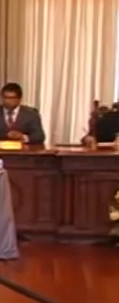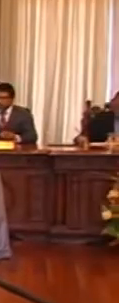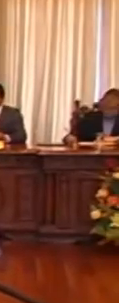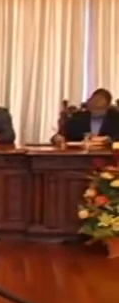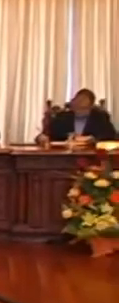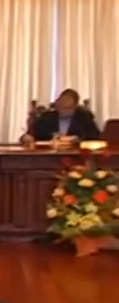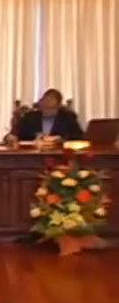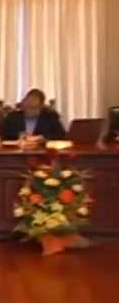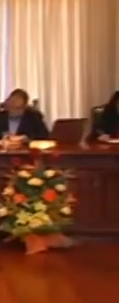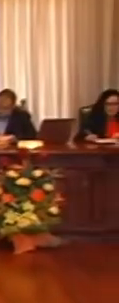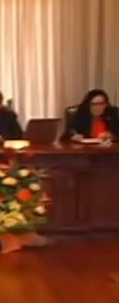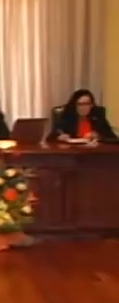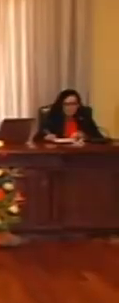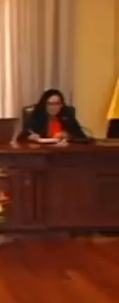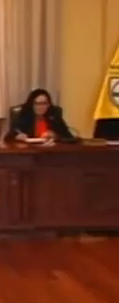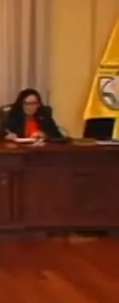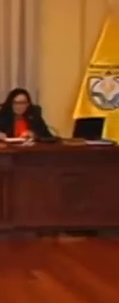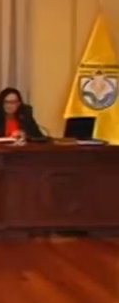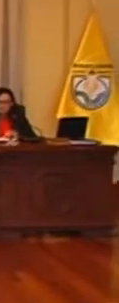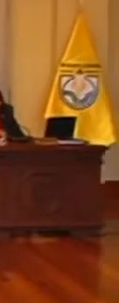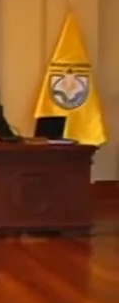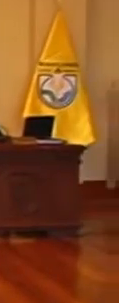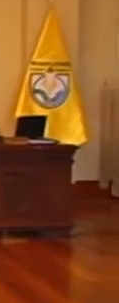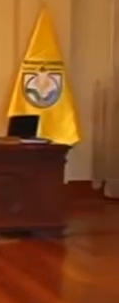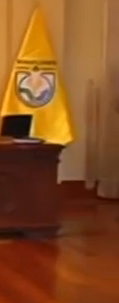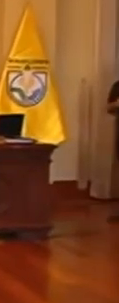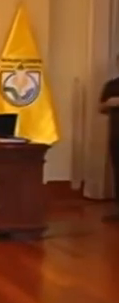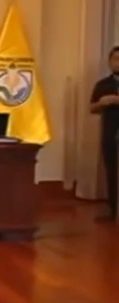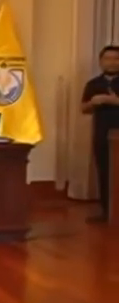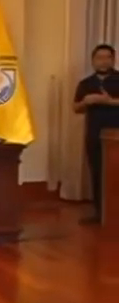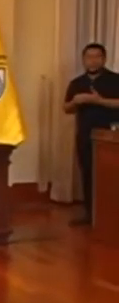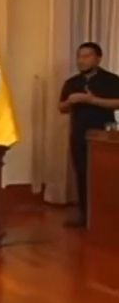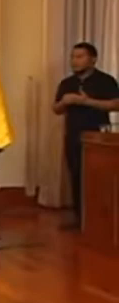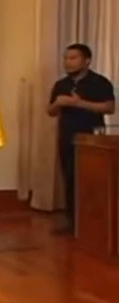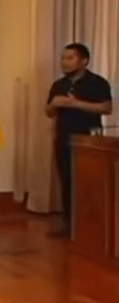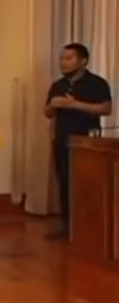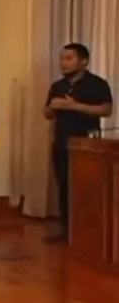Bambaré. Señora Ariana Llerena Valdivieso.